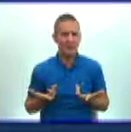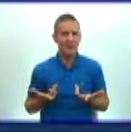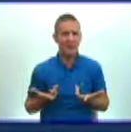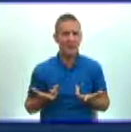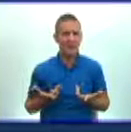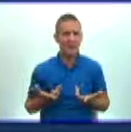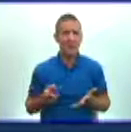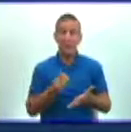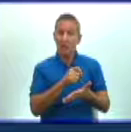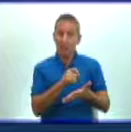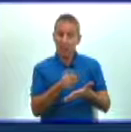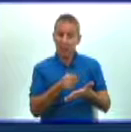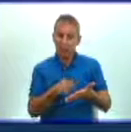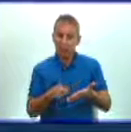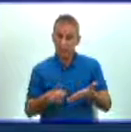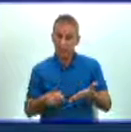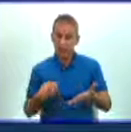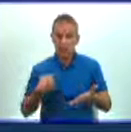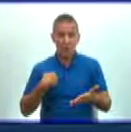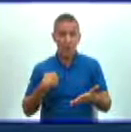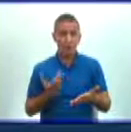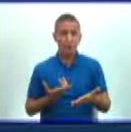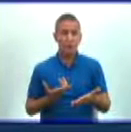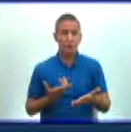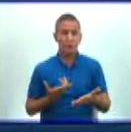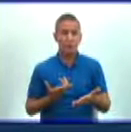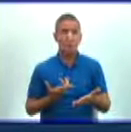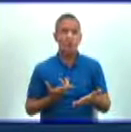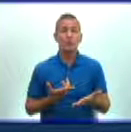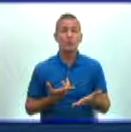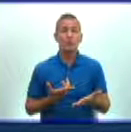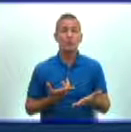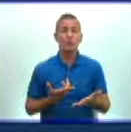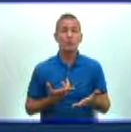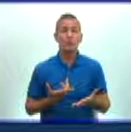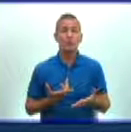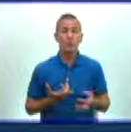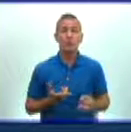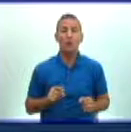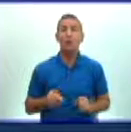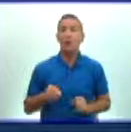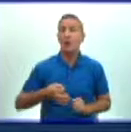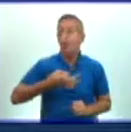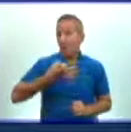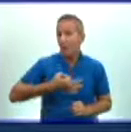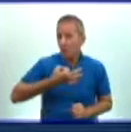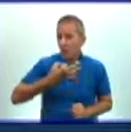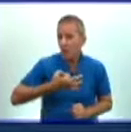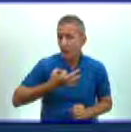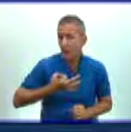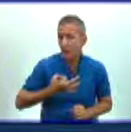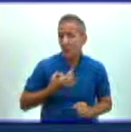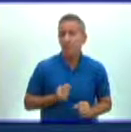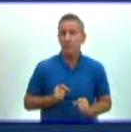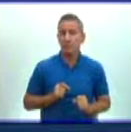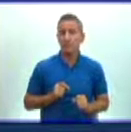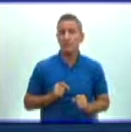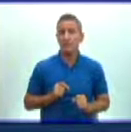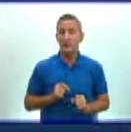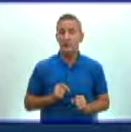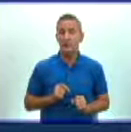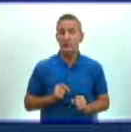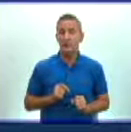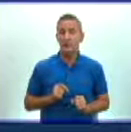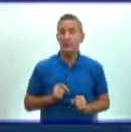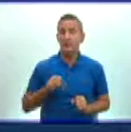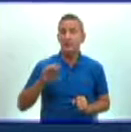la redacción, yo les había dejado algunas precisiones y decía que